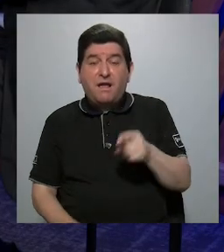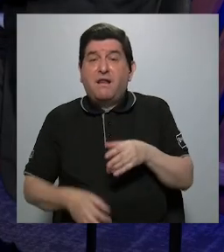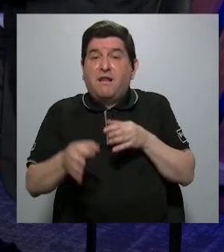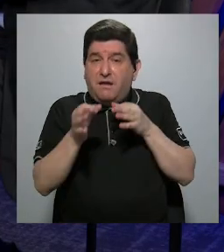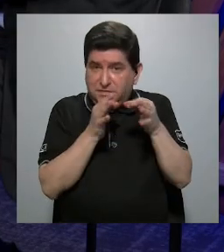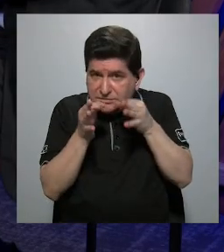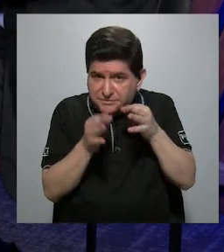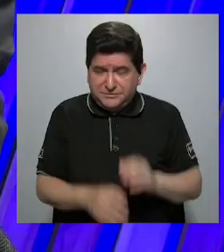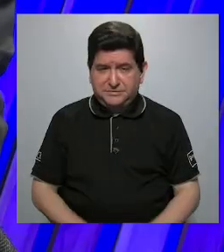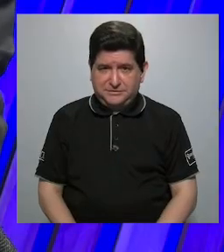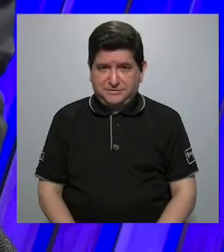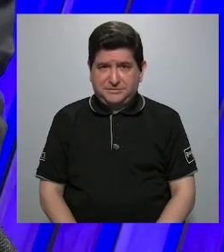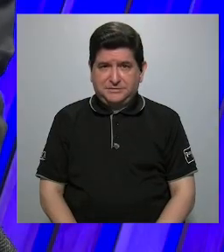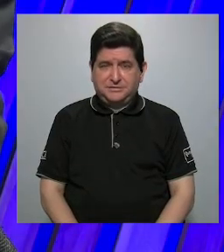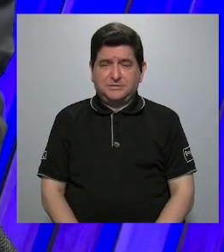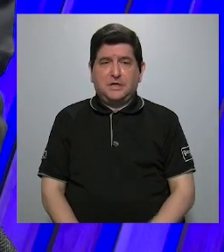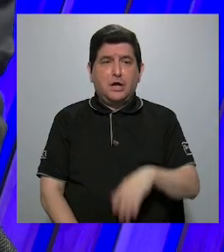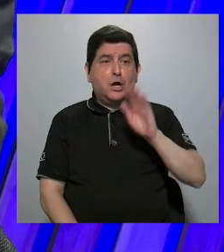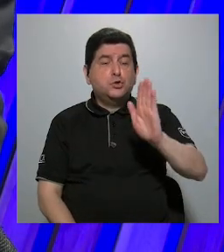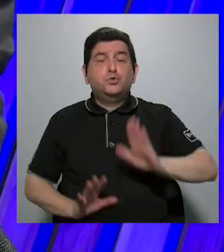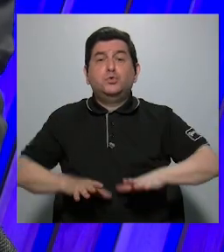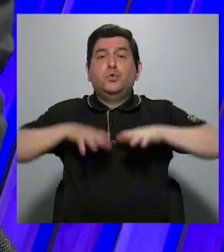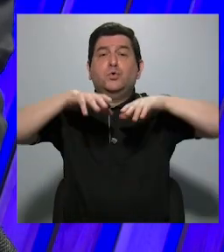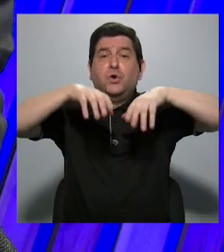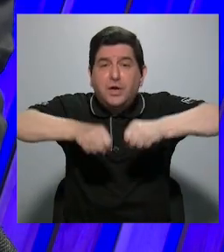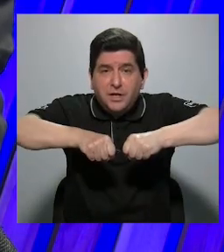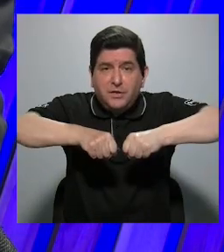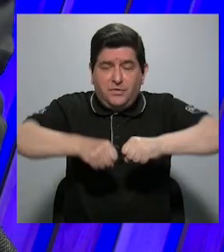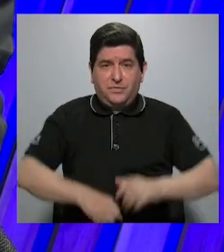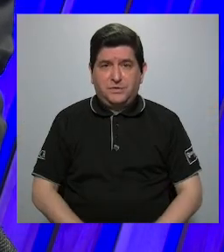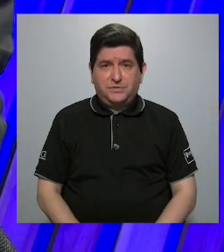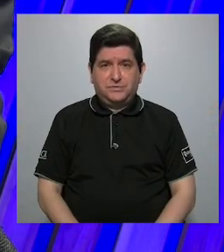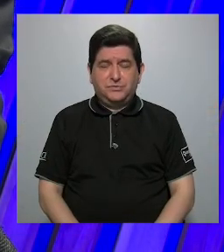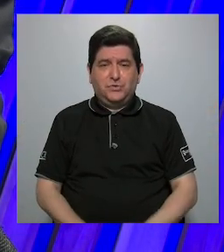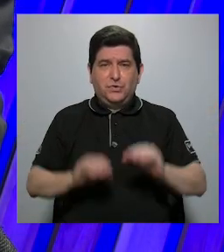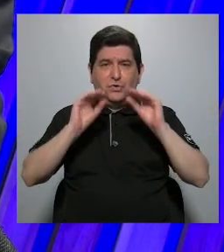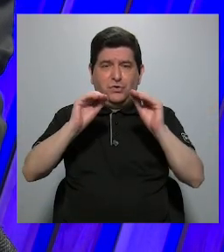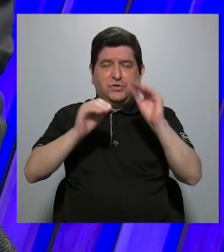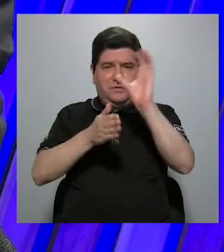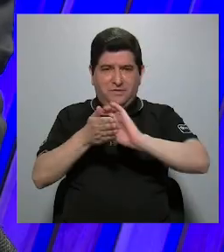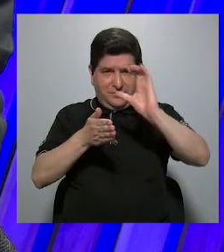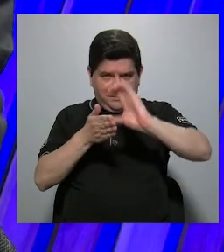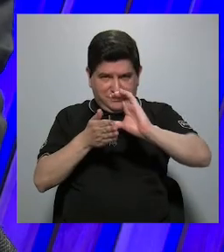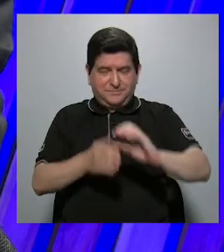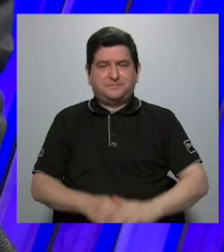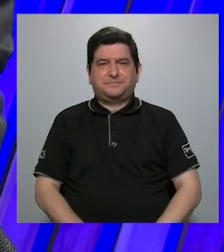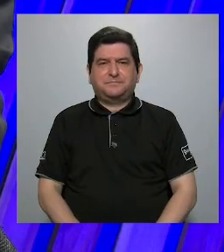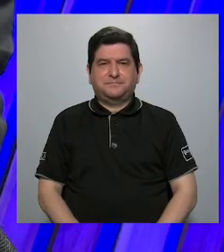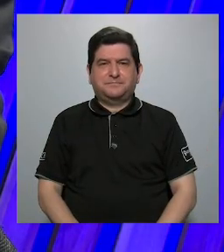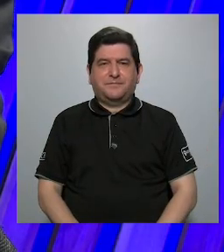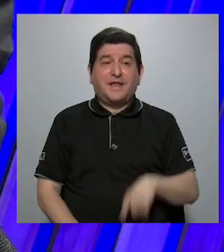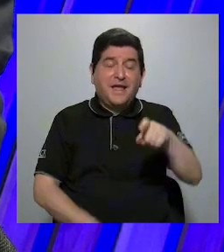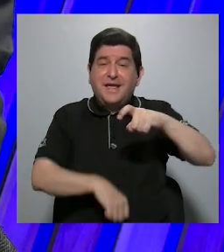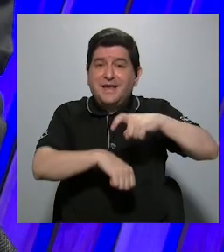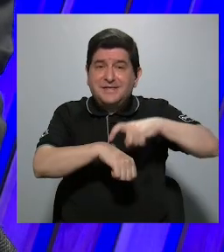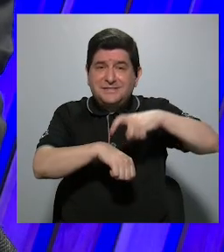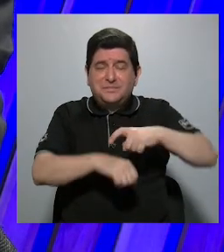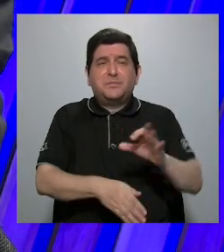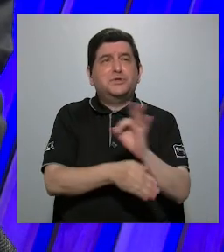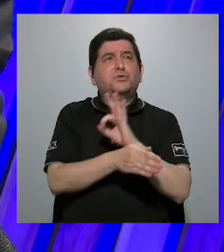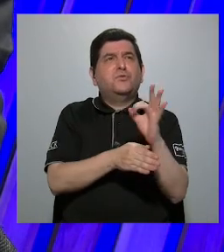cuenta su graduación de la enseñanza secundaria, de lo que en la